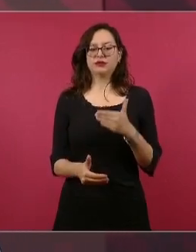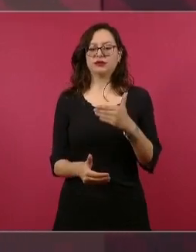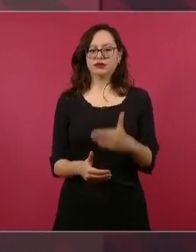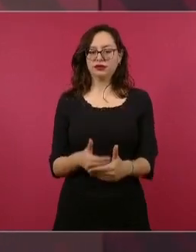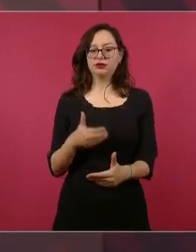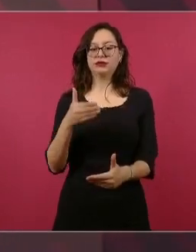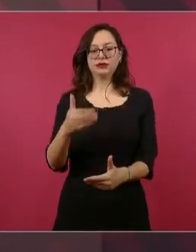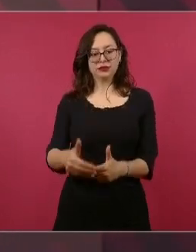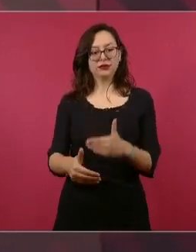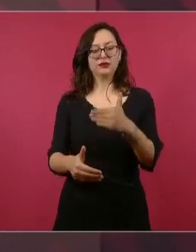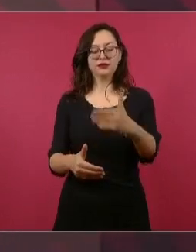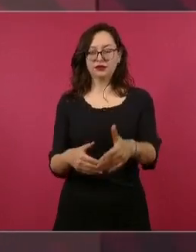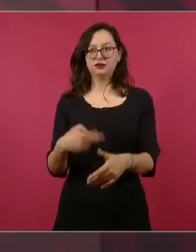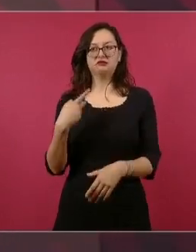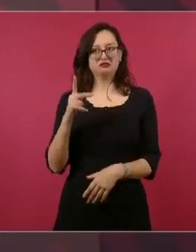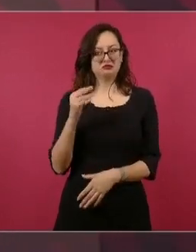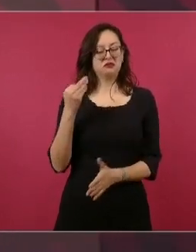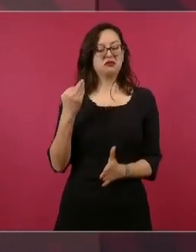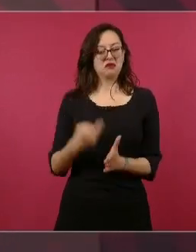todavía